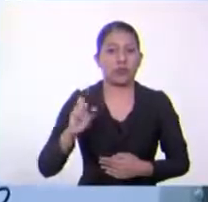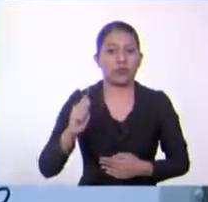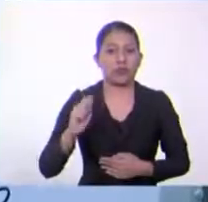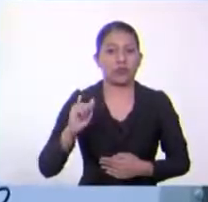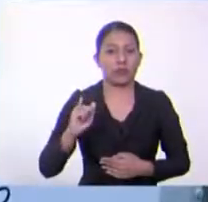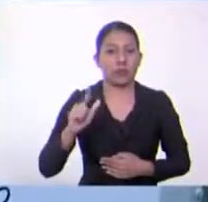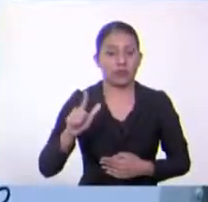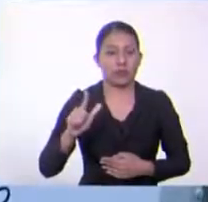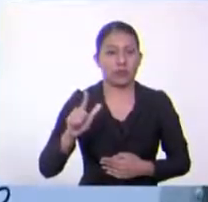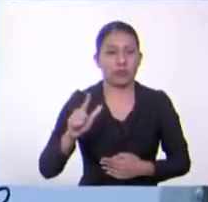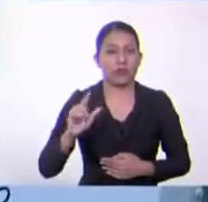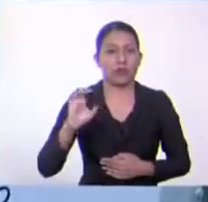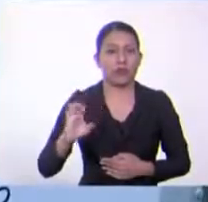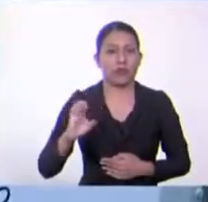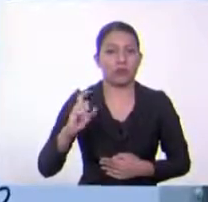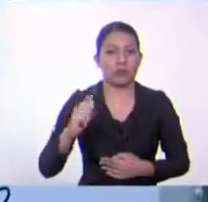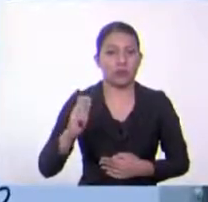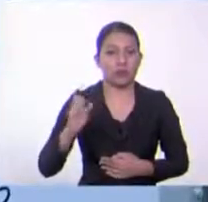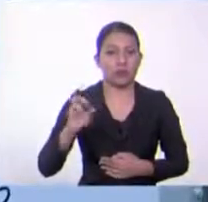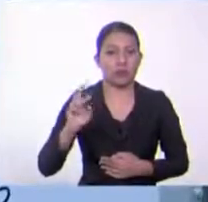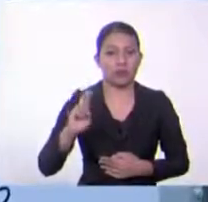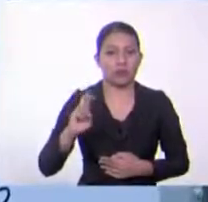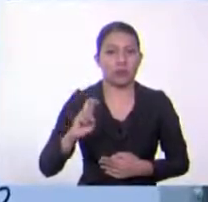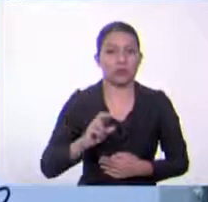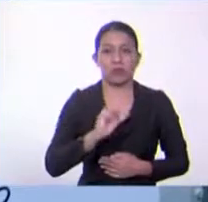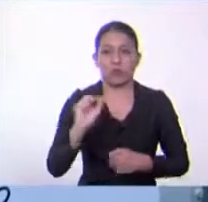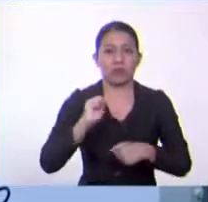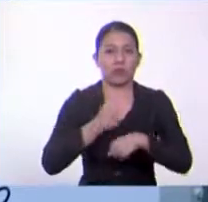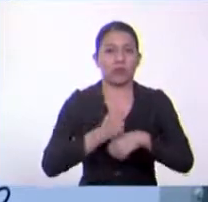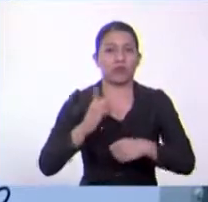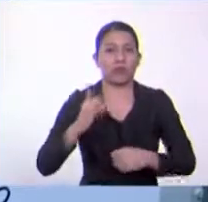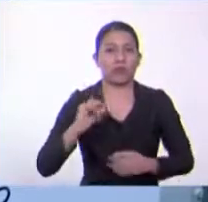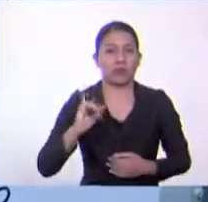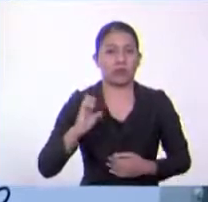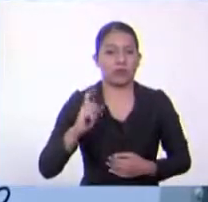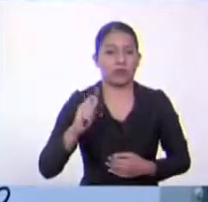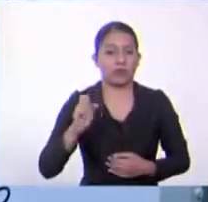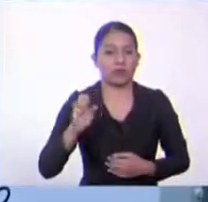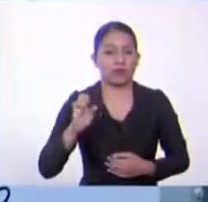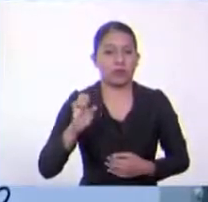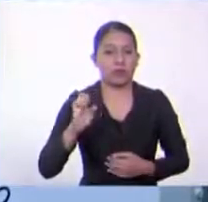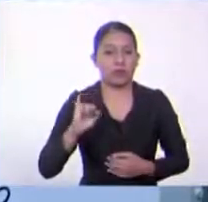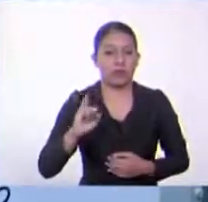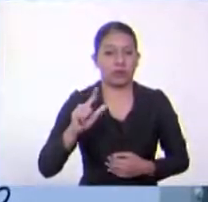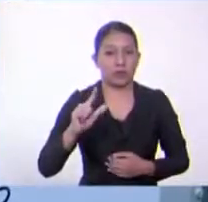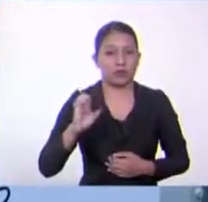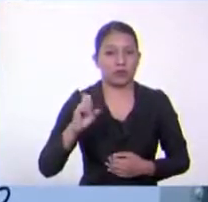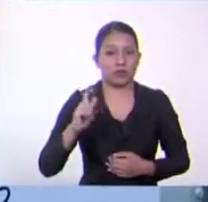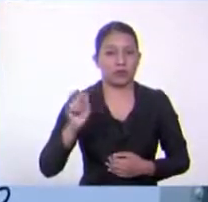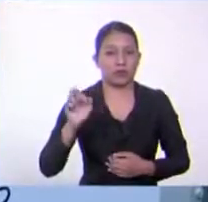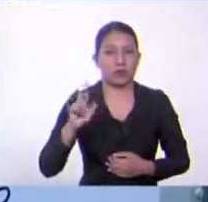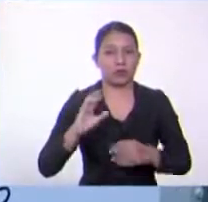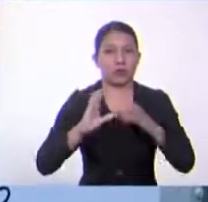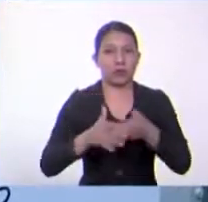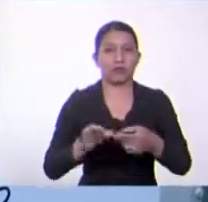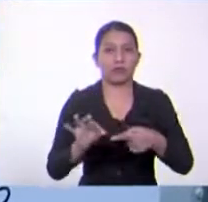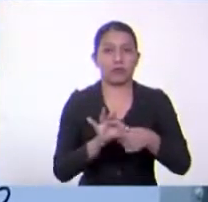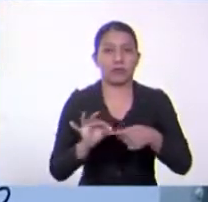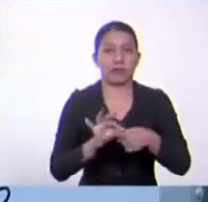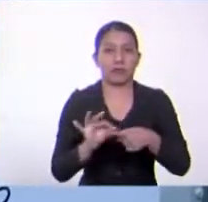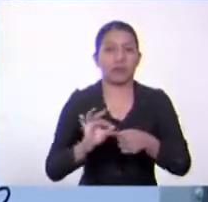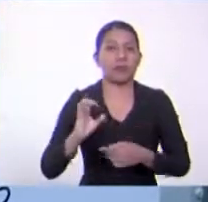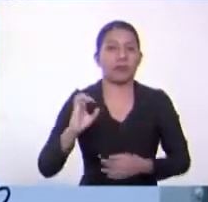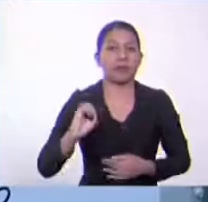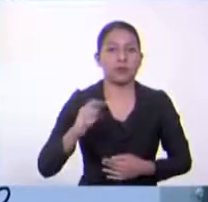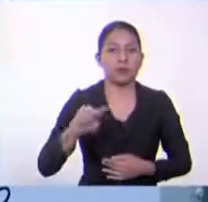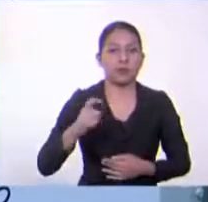la terminación éter. Este se llama dietil éter. El grupo funcional sería el